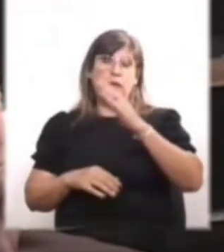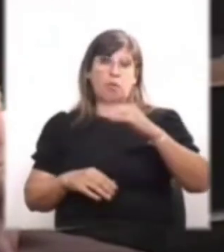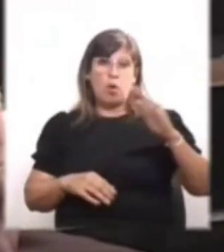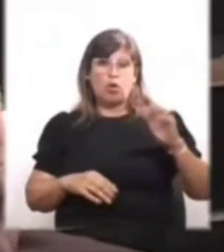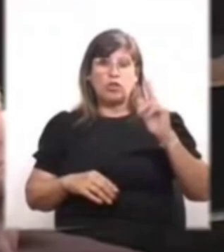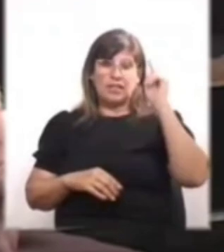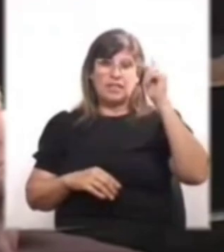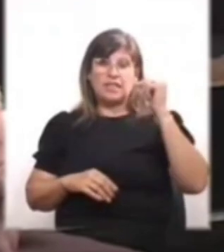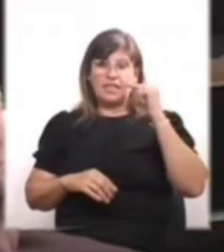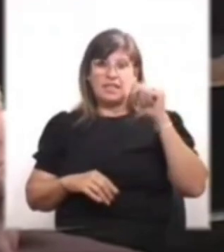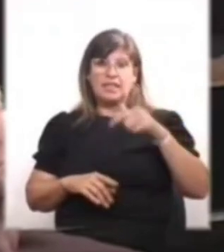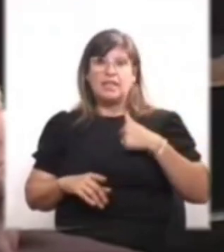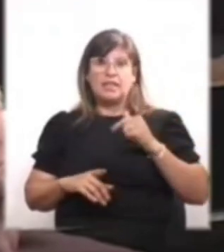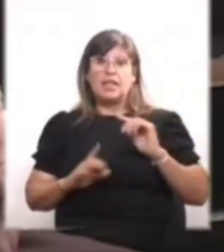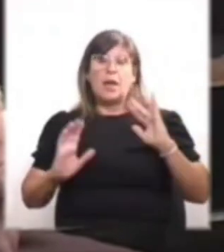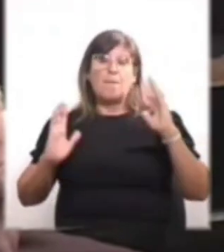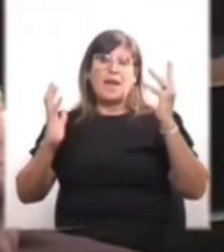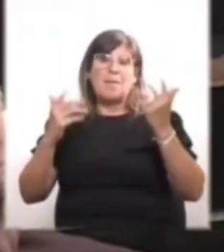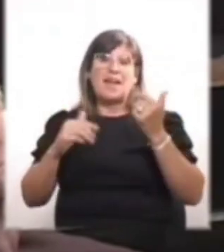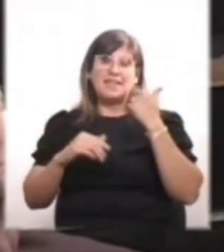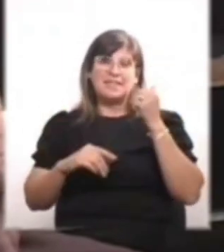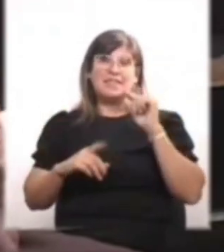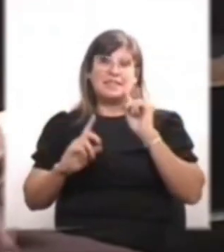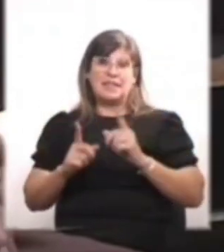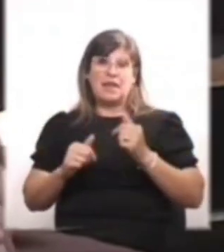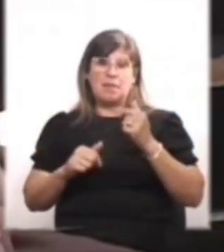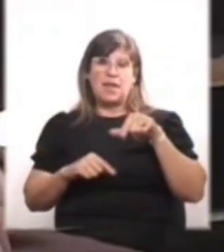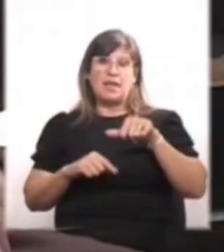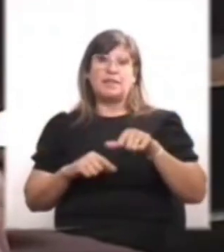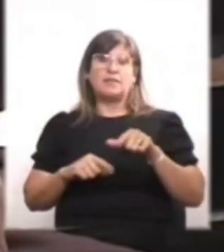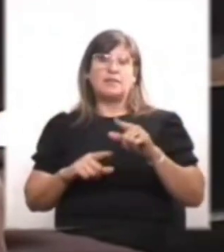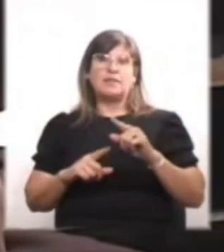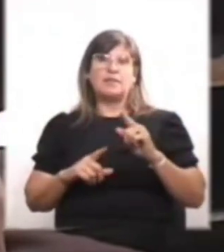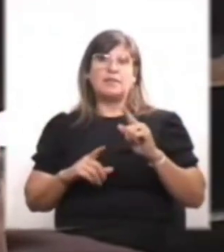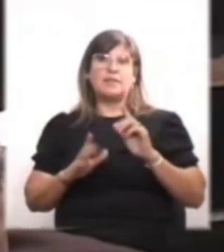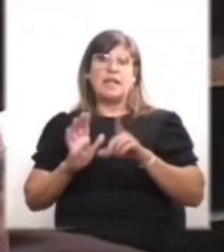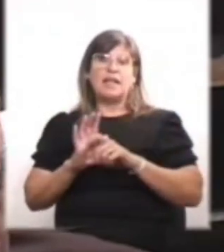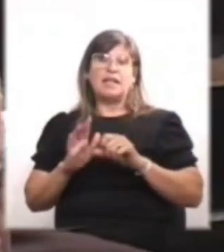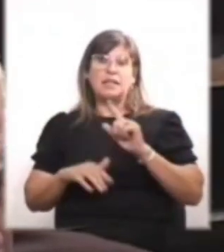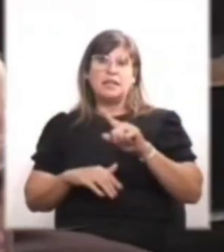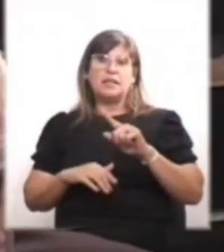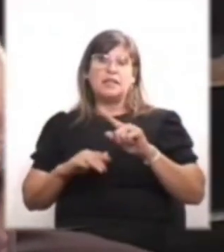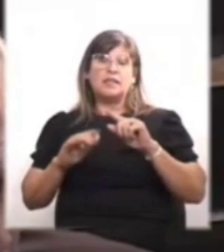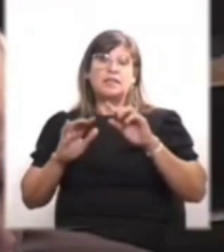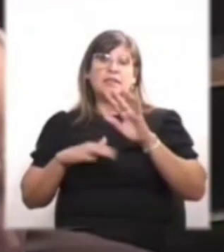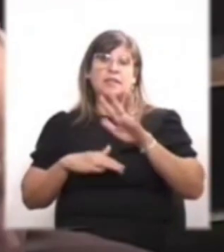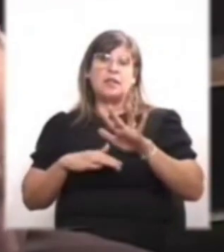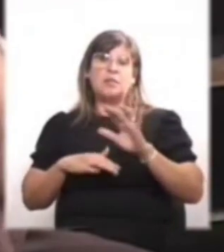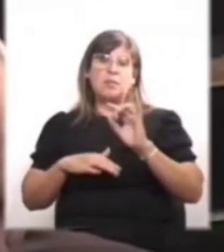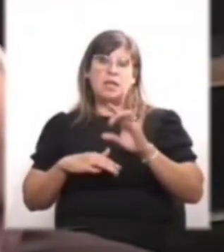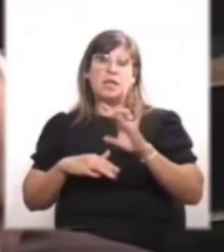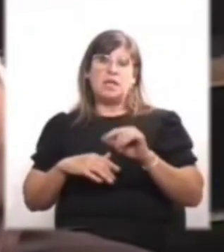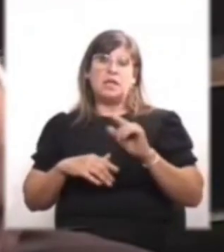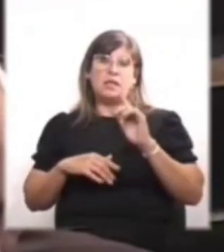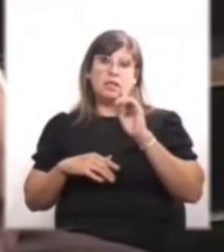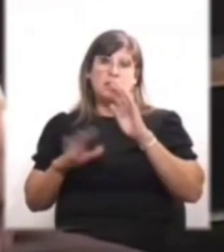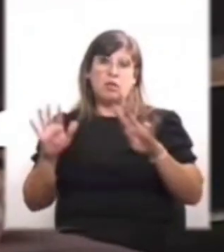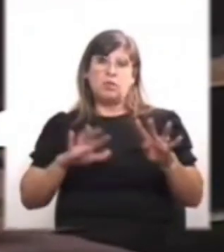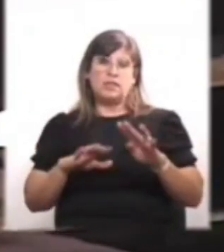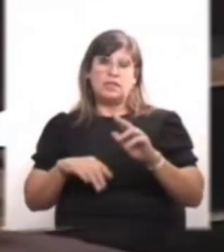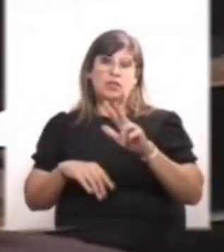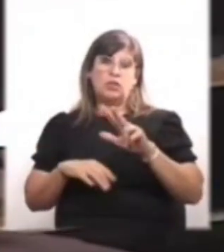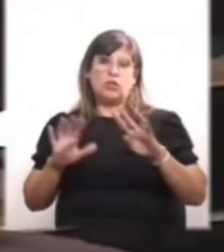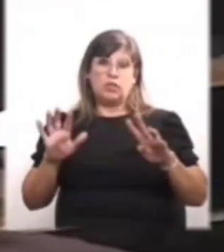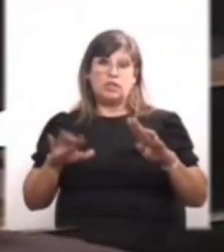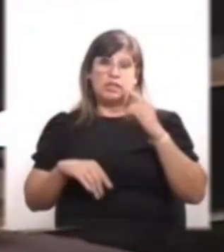o bosque nativo, palmares, incluyendo la ley 15.939, que son leyes que